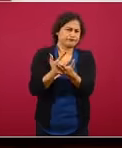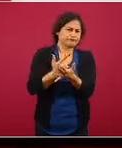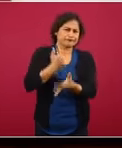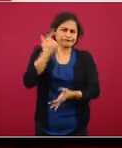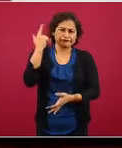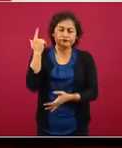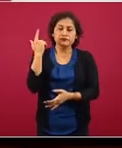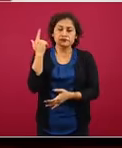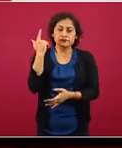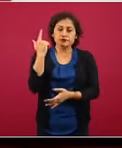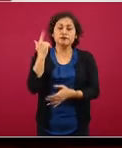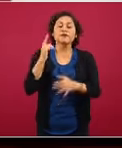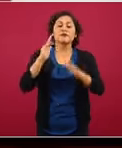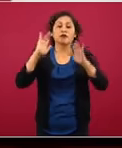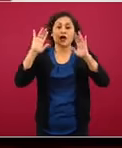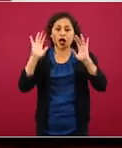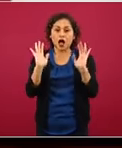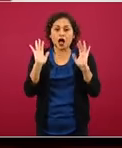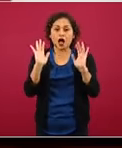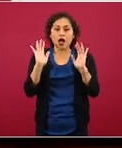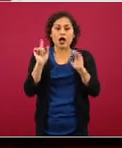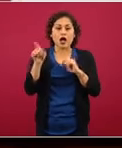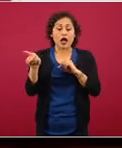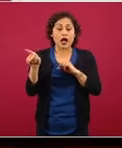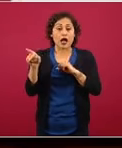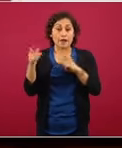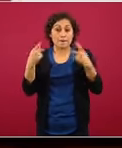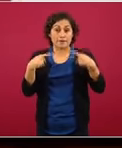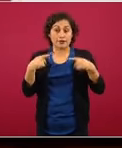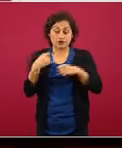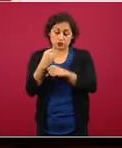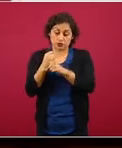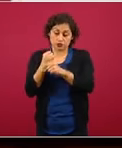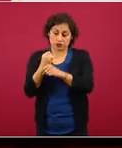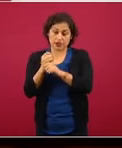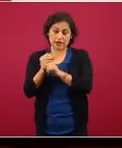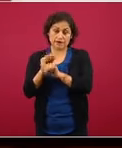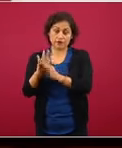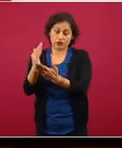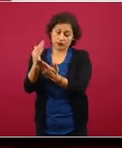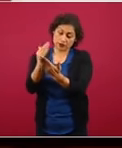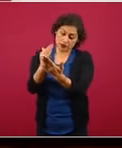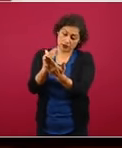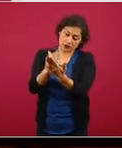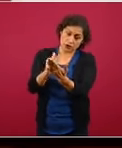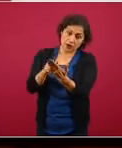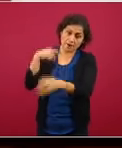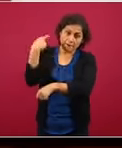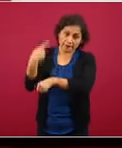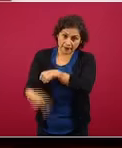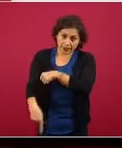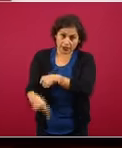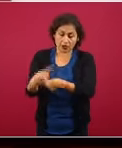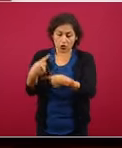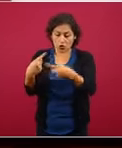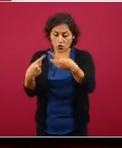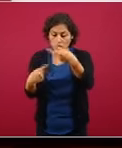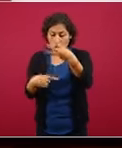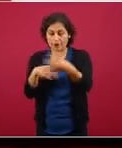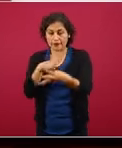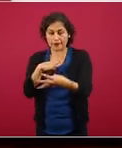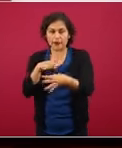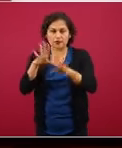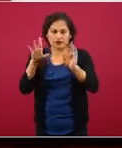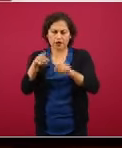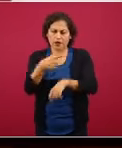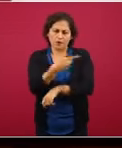¿sí?, y dentro de la información para prescribir de esta vacuna o de